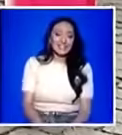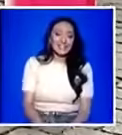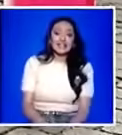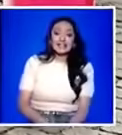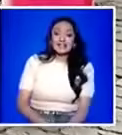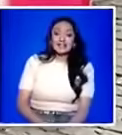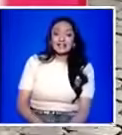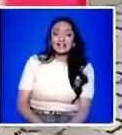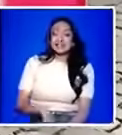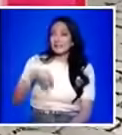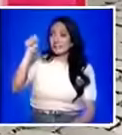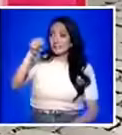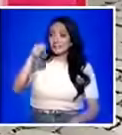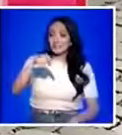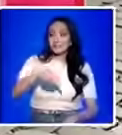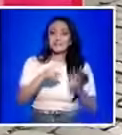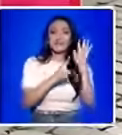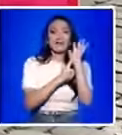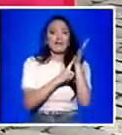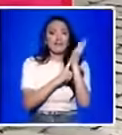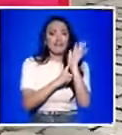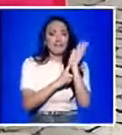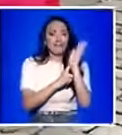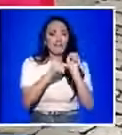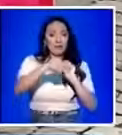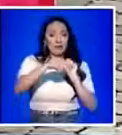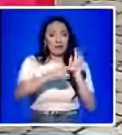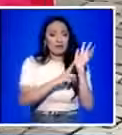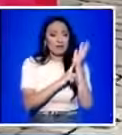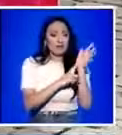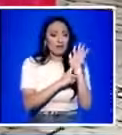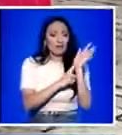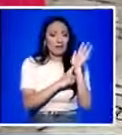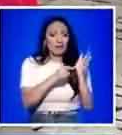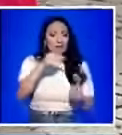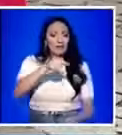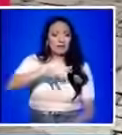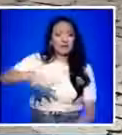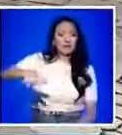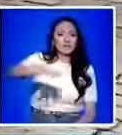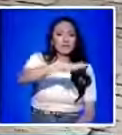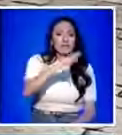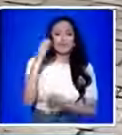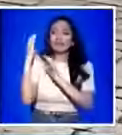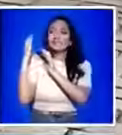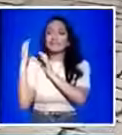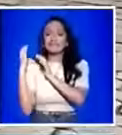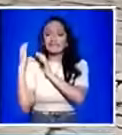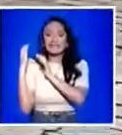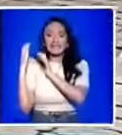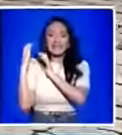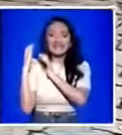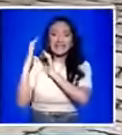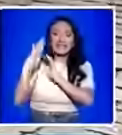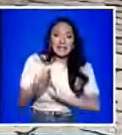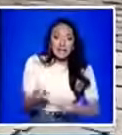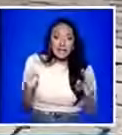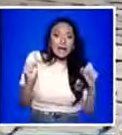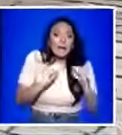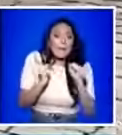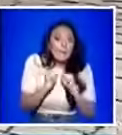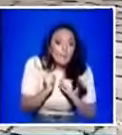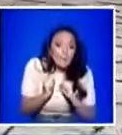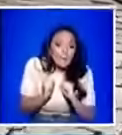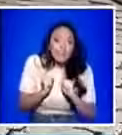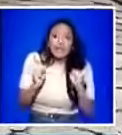Es una mega feria la que se desarrolla acá en la Plaza de San Francisco, 8 de la mañana con 30 minutos. ¡Qué frío, qué